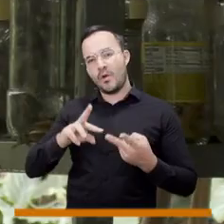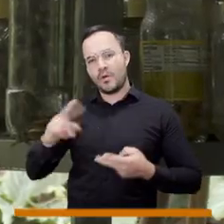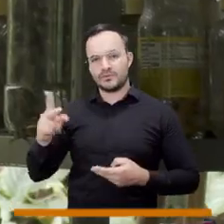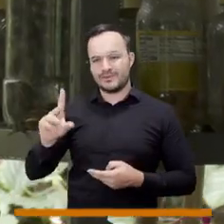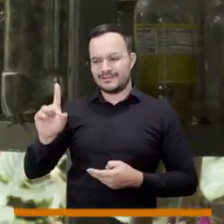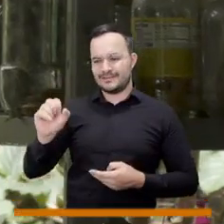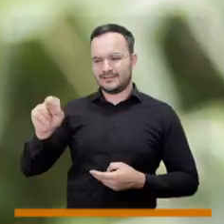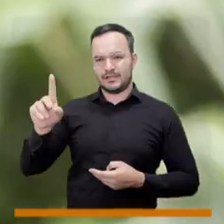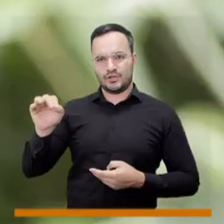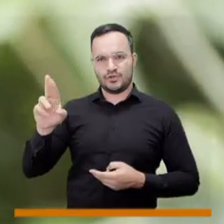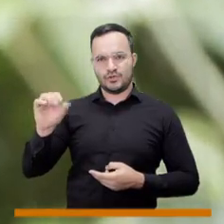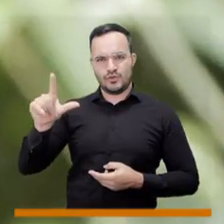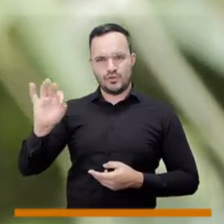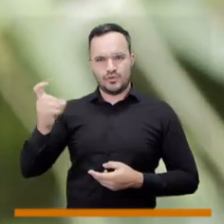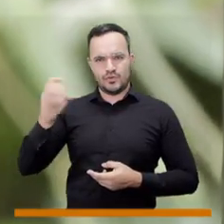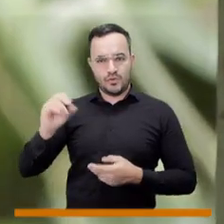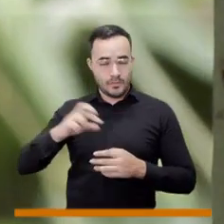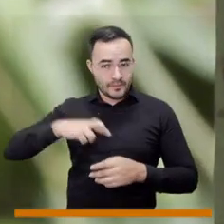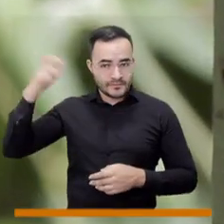dendrómetro